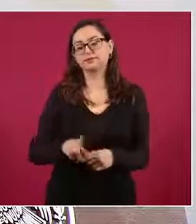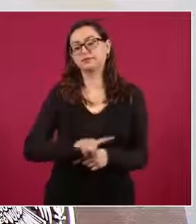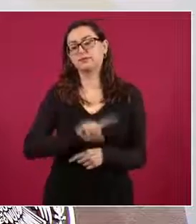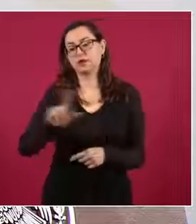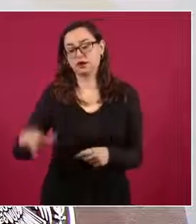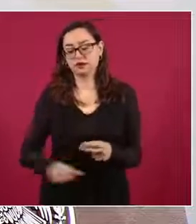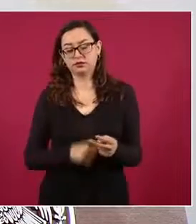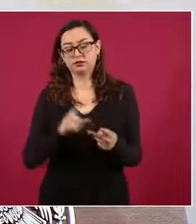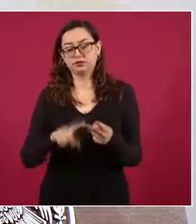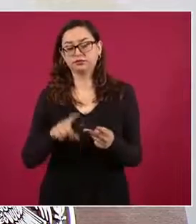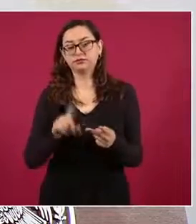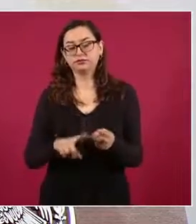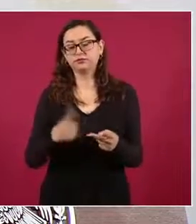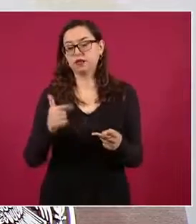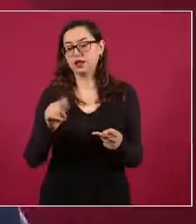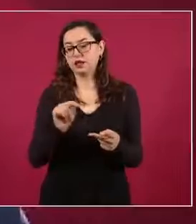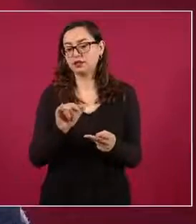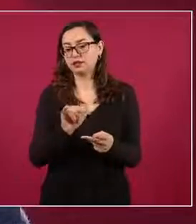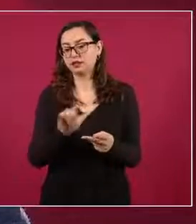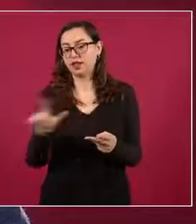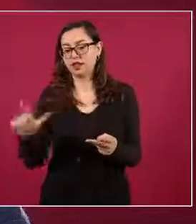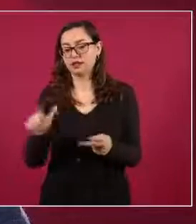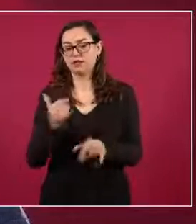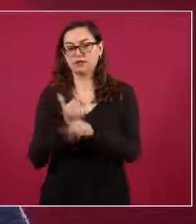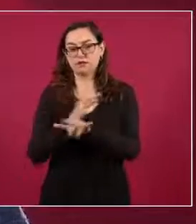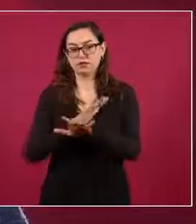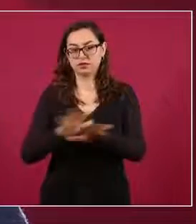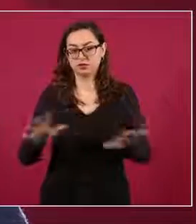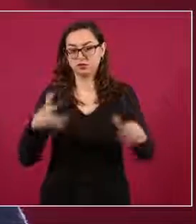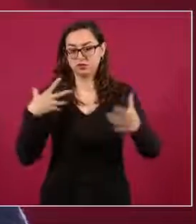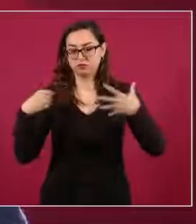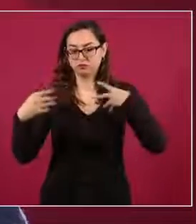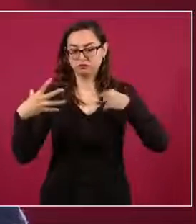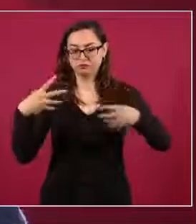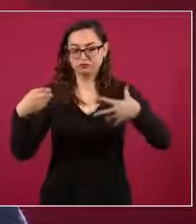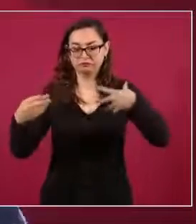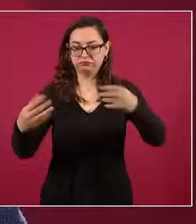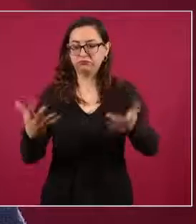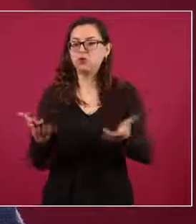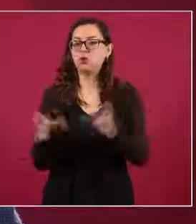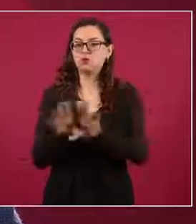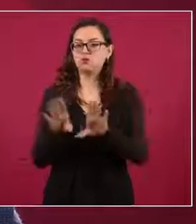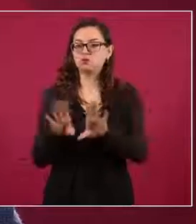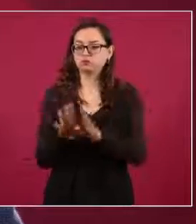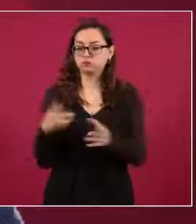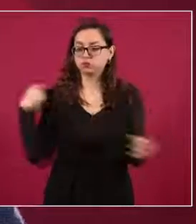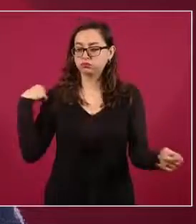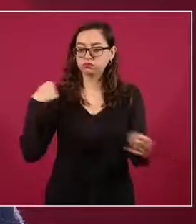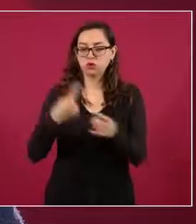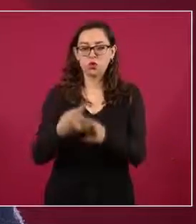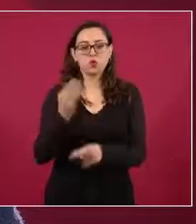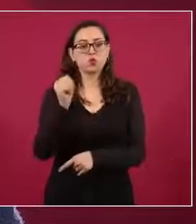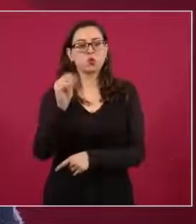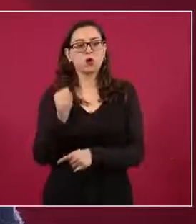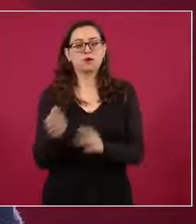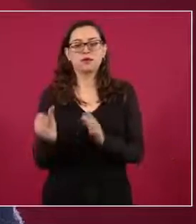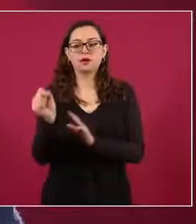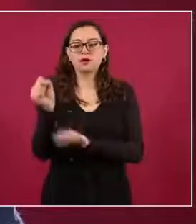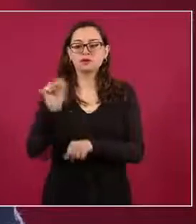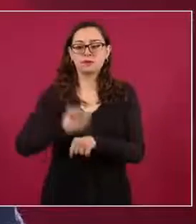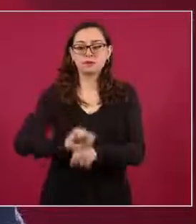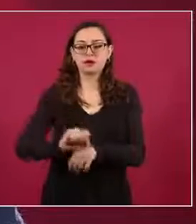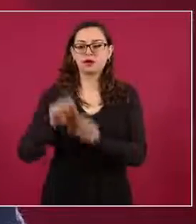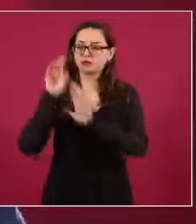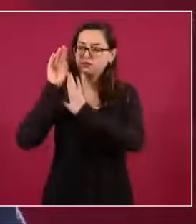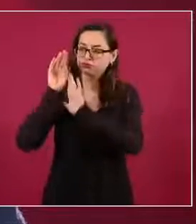del estado que guarda la pandemia. Se cumplen 9 semanas de continuo descenso y, desde luego, es